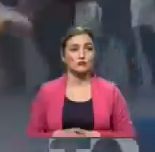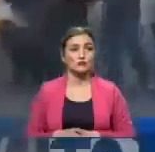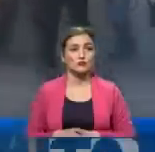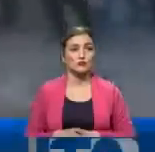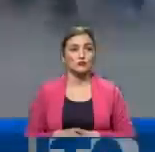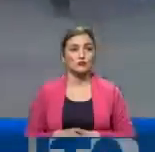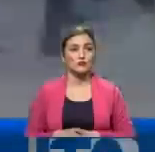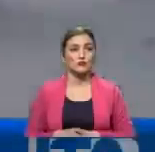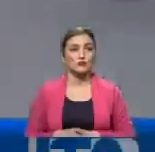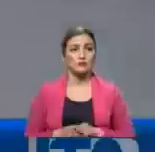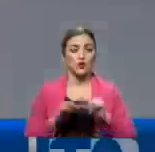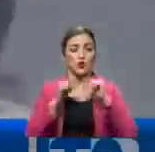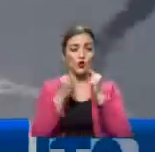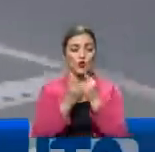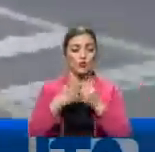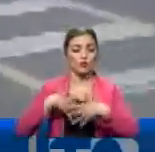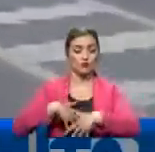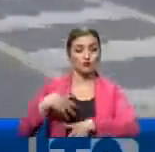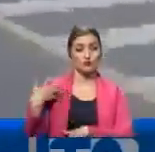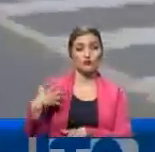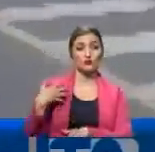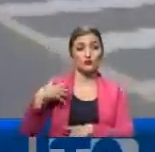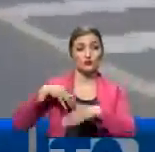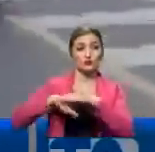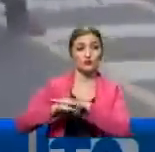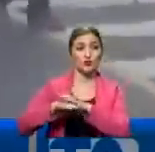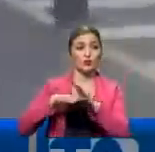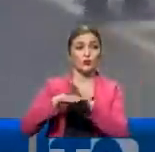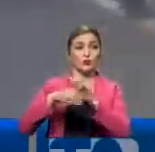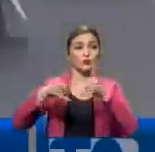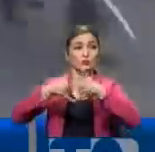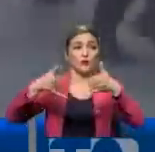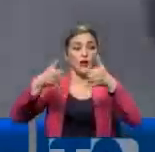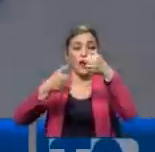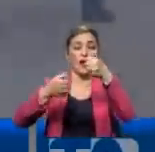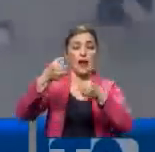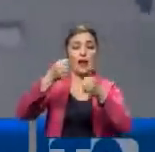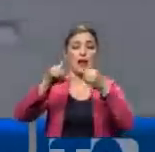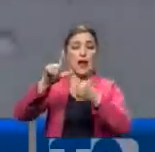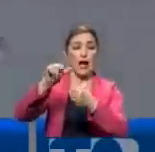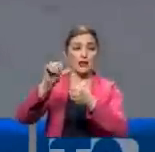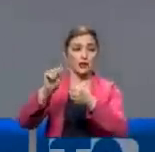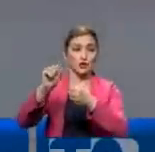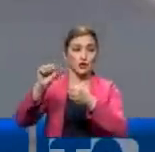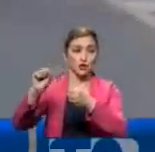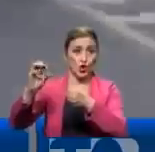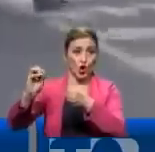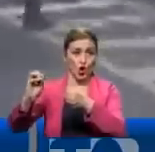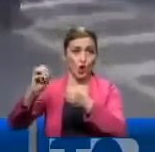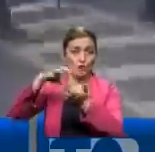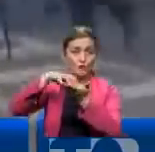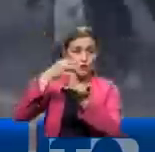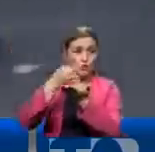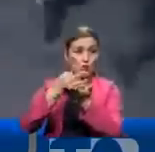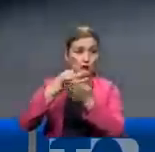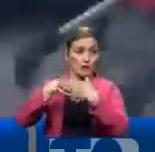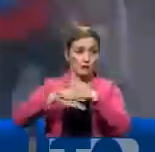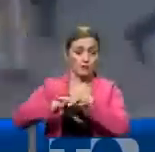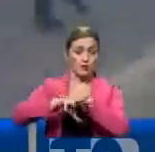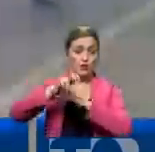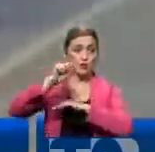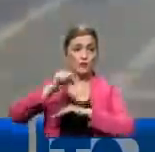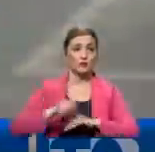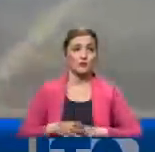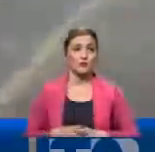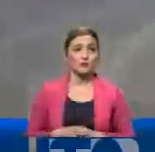De esta forma, un grupo de manifestantes saqueó las bodegas de Parmalat en Lazo, provincia de Cotopaxi. Quiero dejarles que le manden